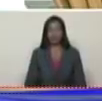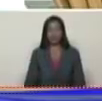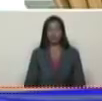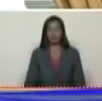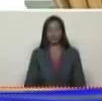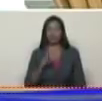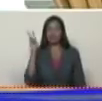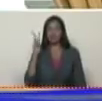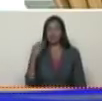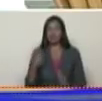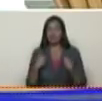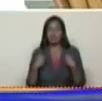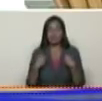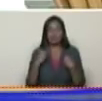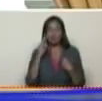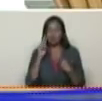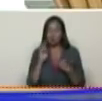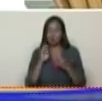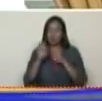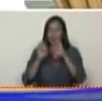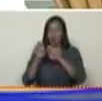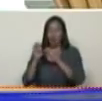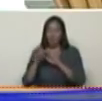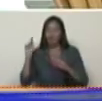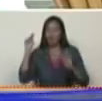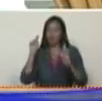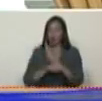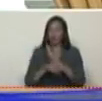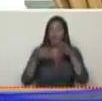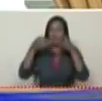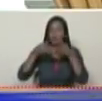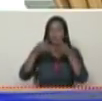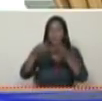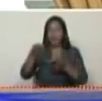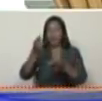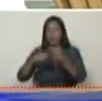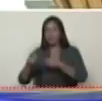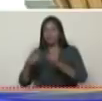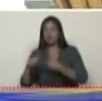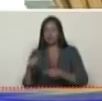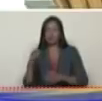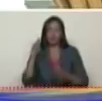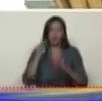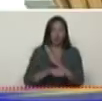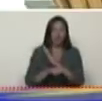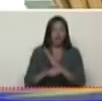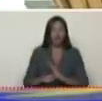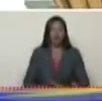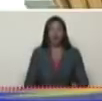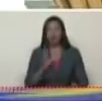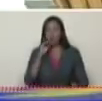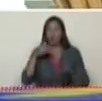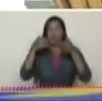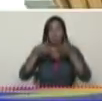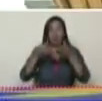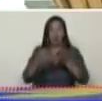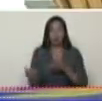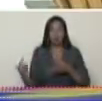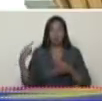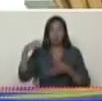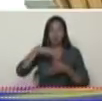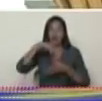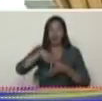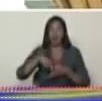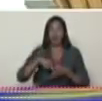Venezuela está viviendo ahorita lo que yo califico un bloqueo naval comercial. No hay barco que pueda venir a Venezuela a traer